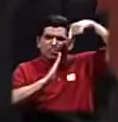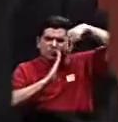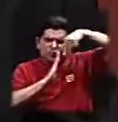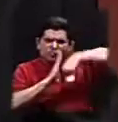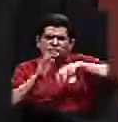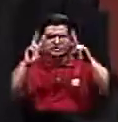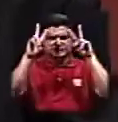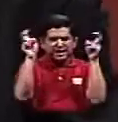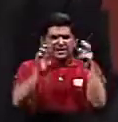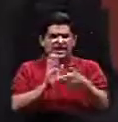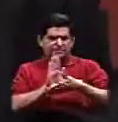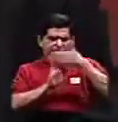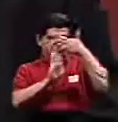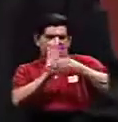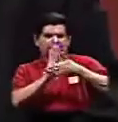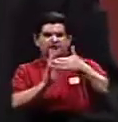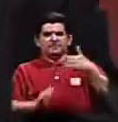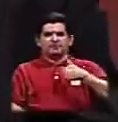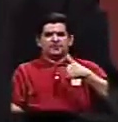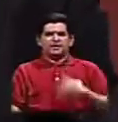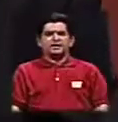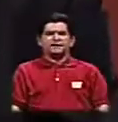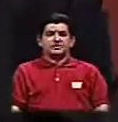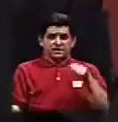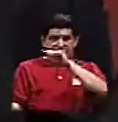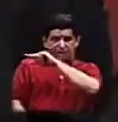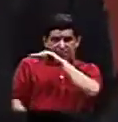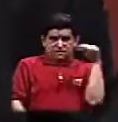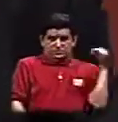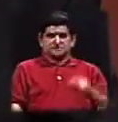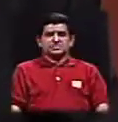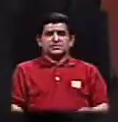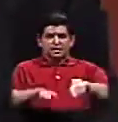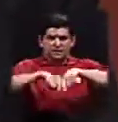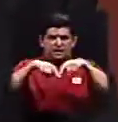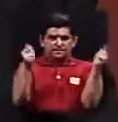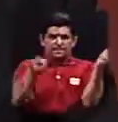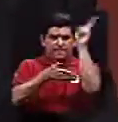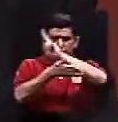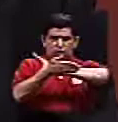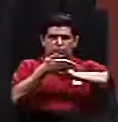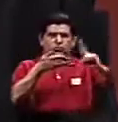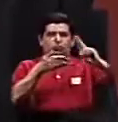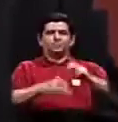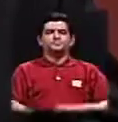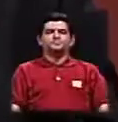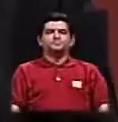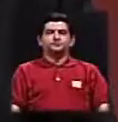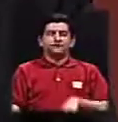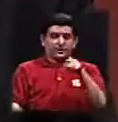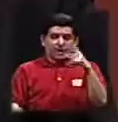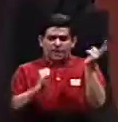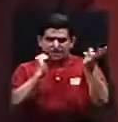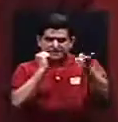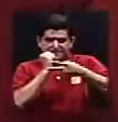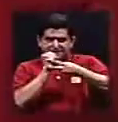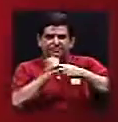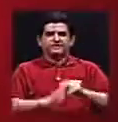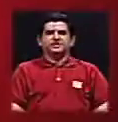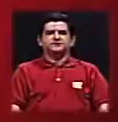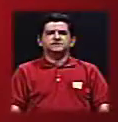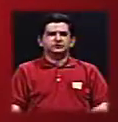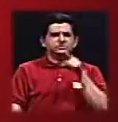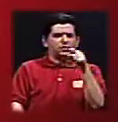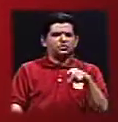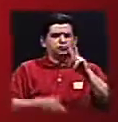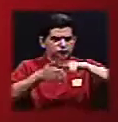profundizamos en los temas de portada de la edición de esta semana del semanario Universidad. En esta edición,